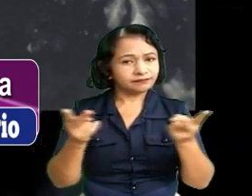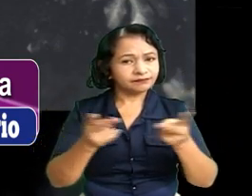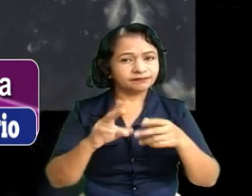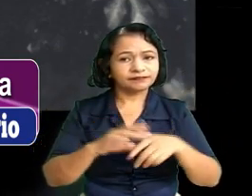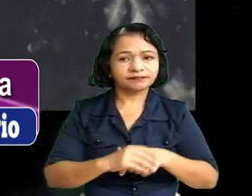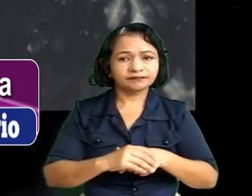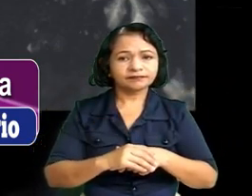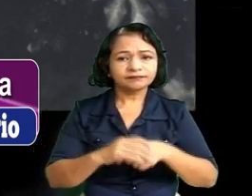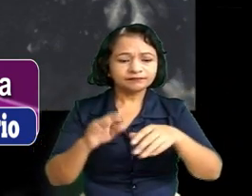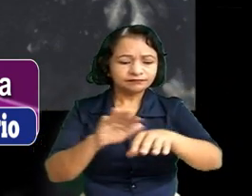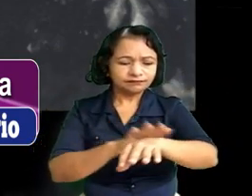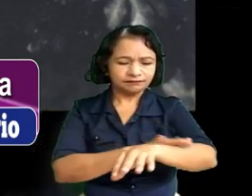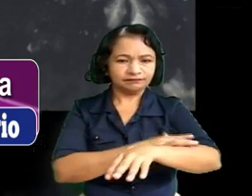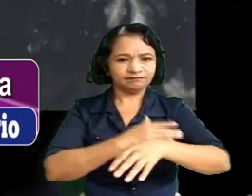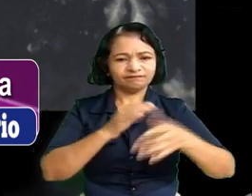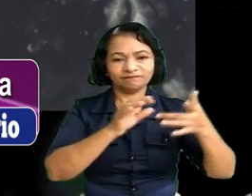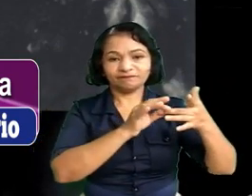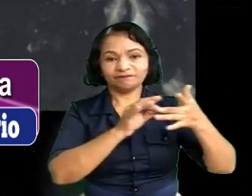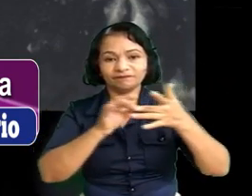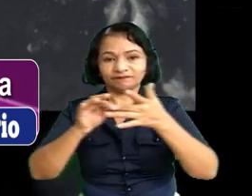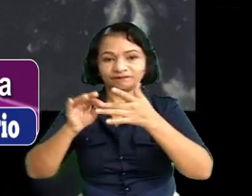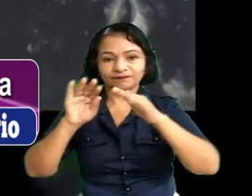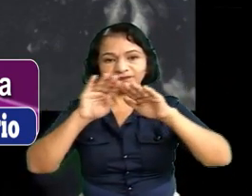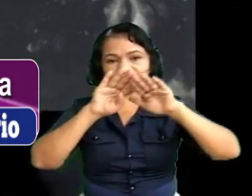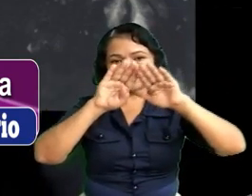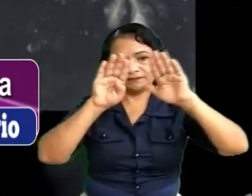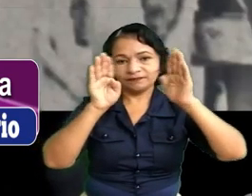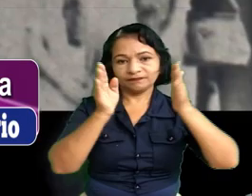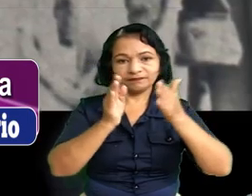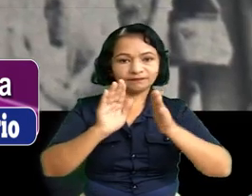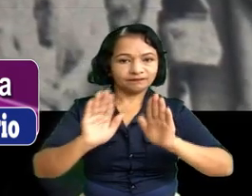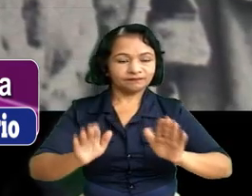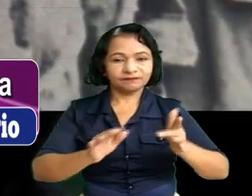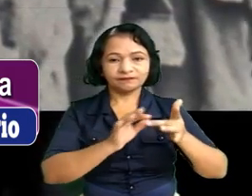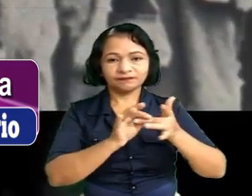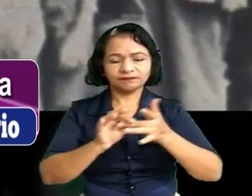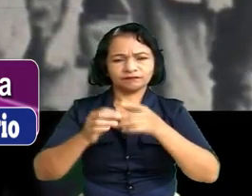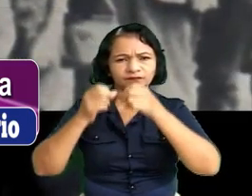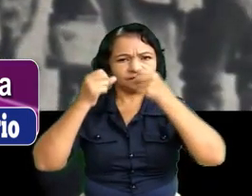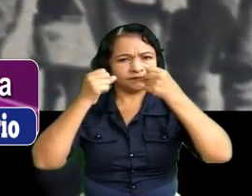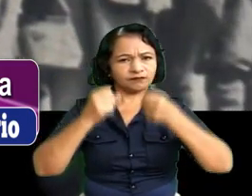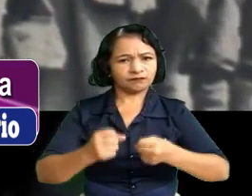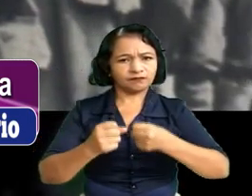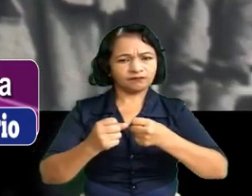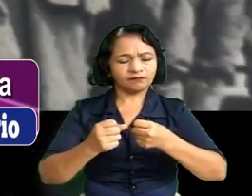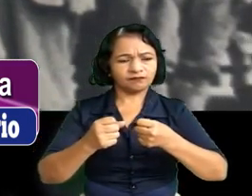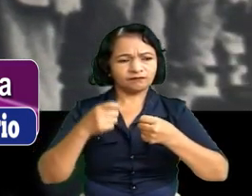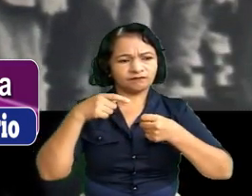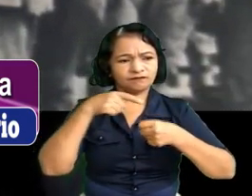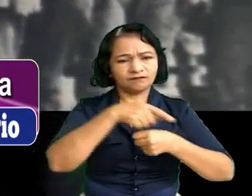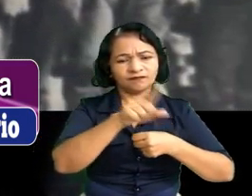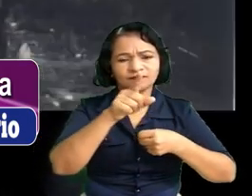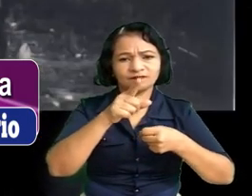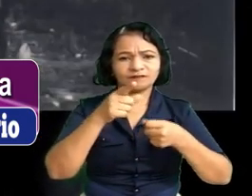que nos hace sentirnos grandes, pues. Realmente de repente vos mirás de que el hombre es el guerrillero, el hombre es que corre riesgo, pero